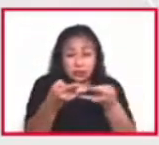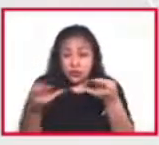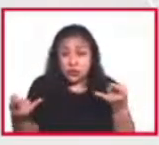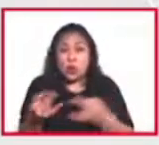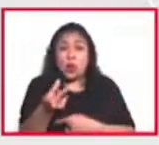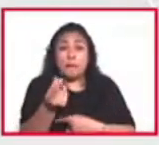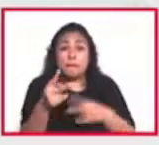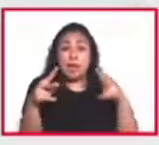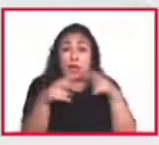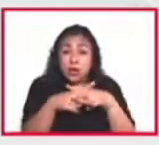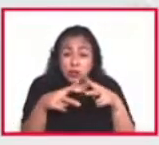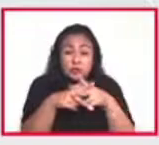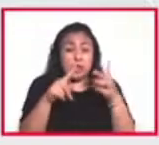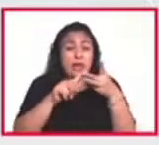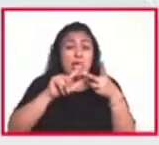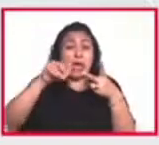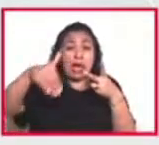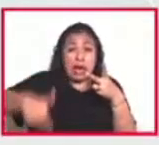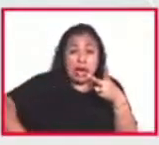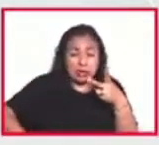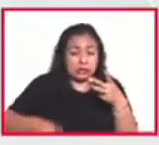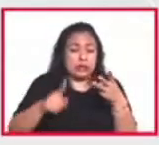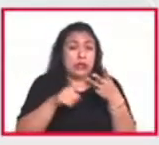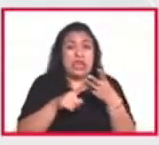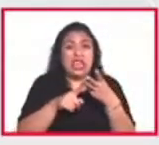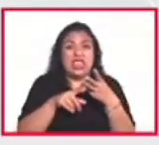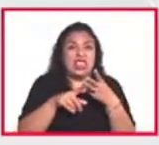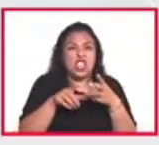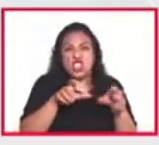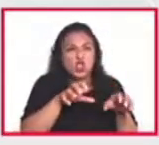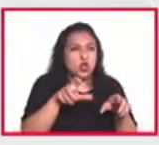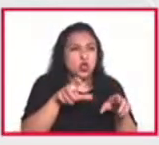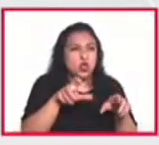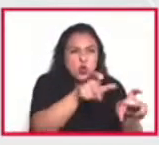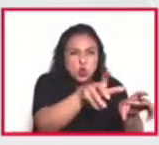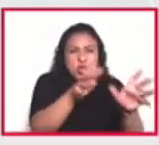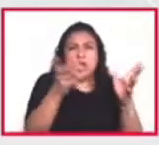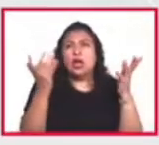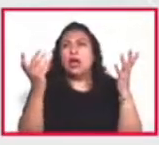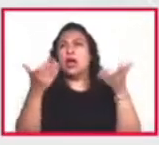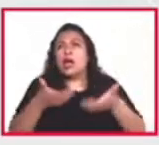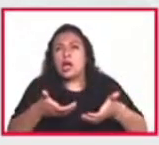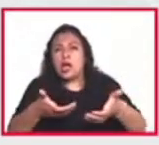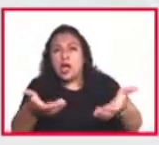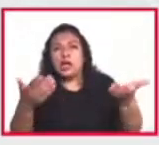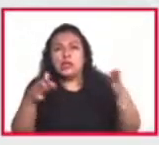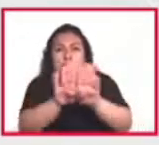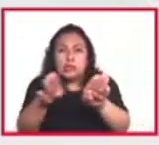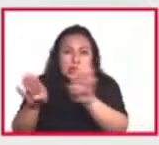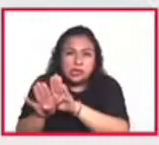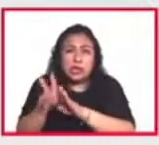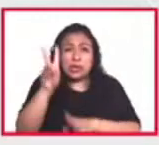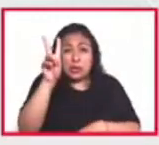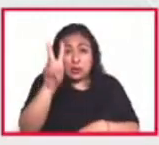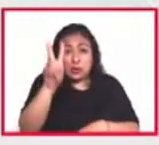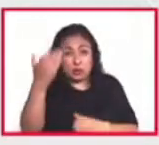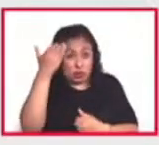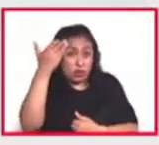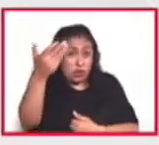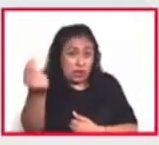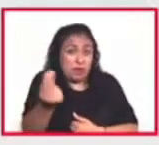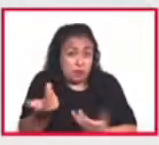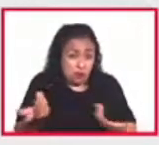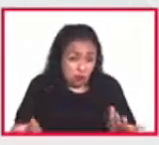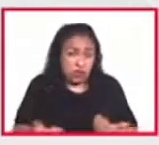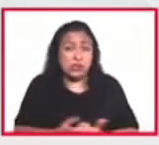un accidente, con persecuciones, con cierre de calles, cosas que realmente toman tiempo, ¿no?